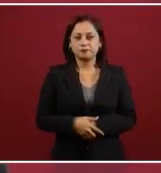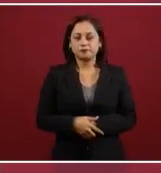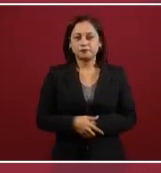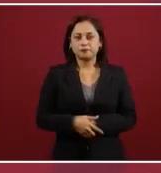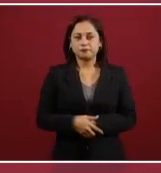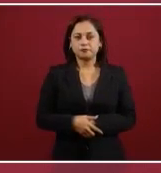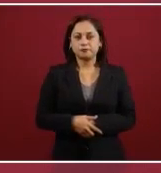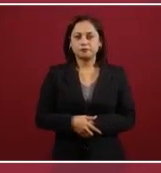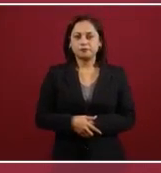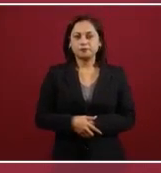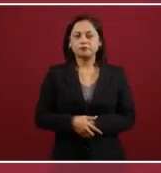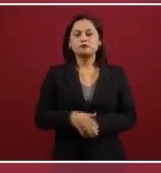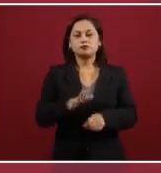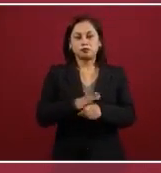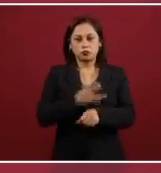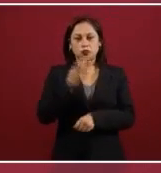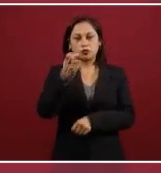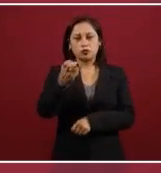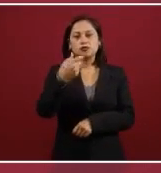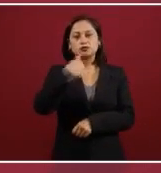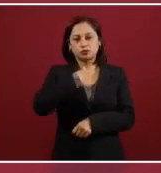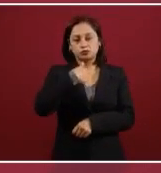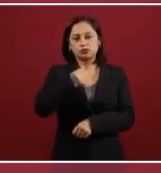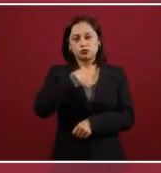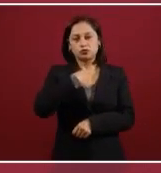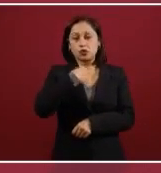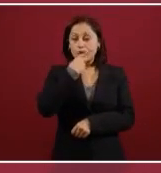Por eso mi reconocimiento